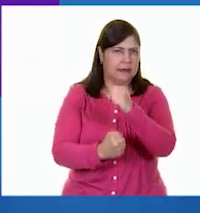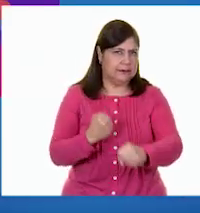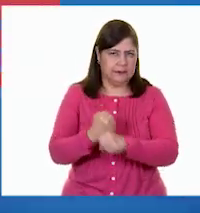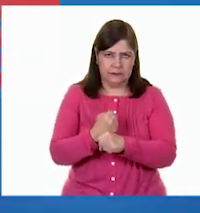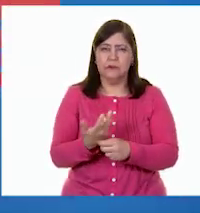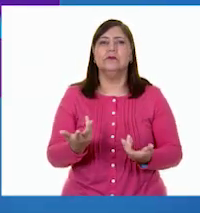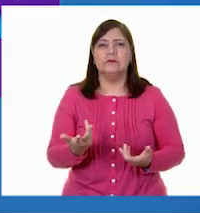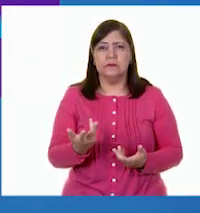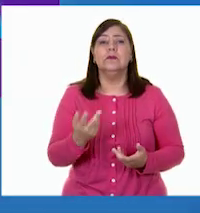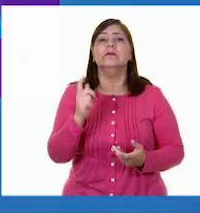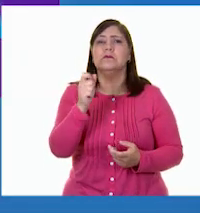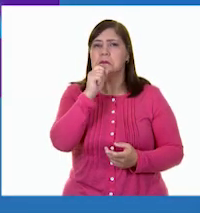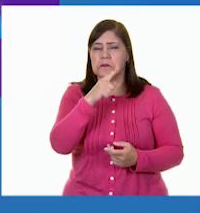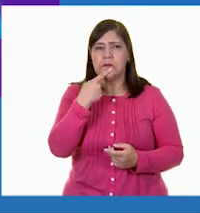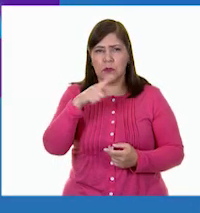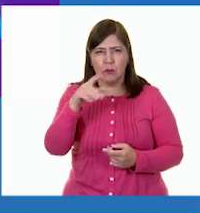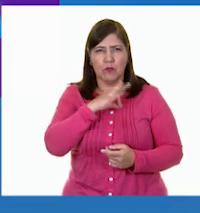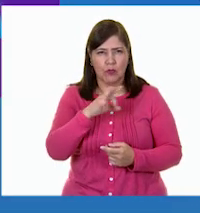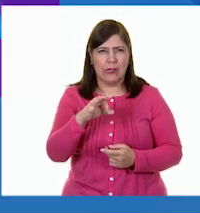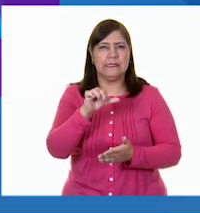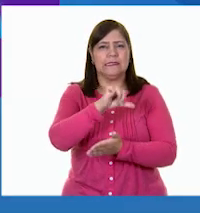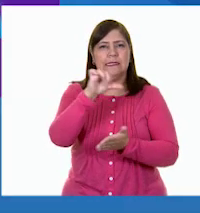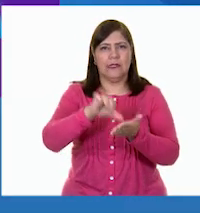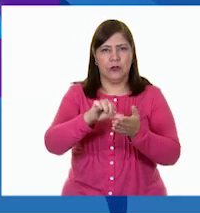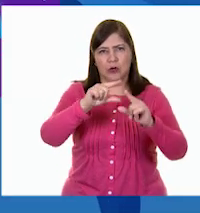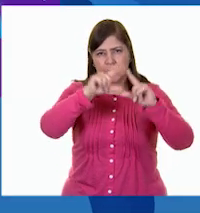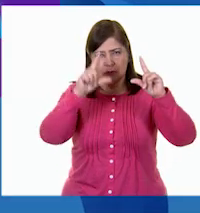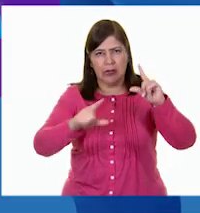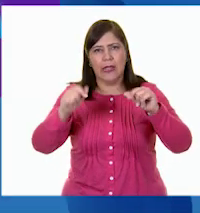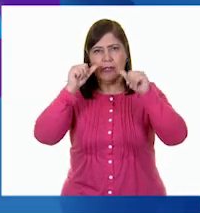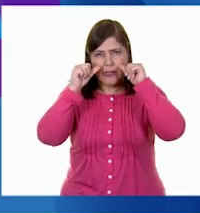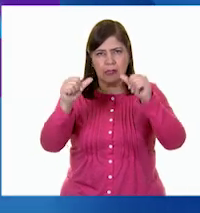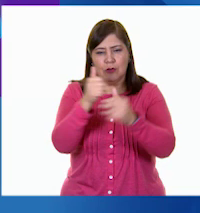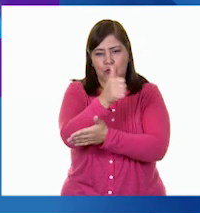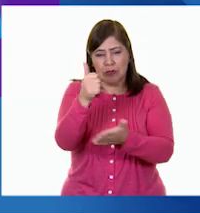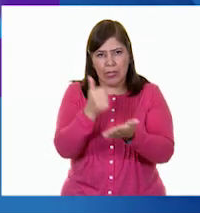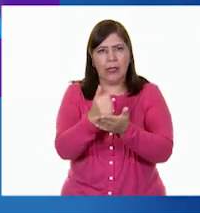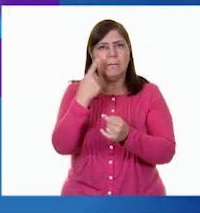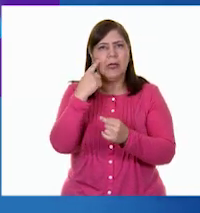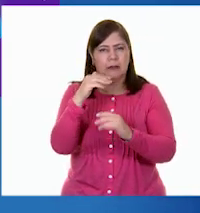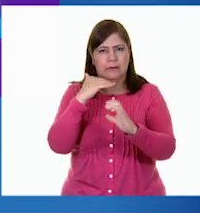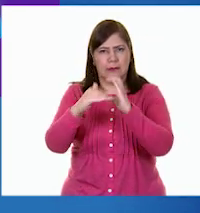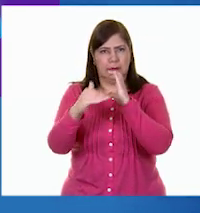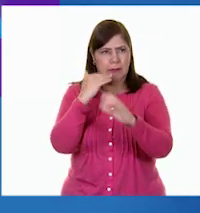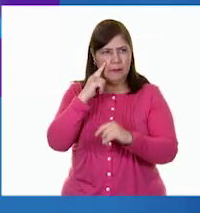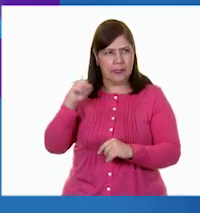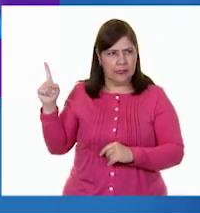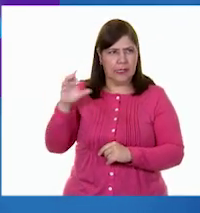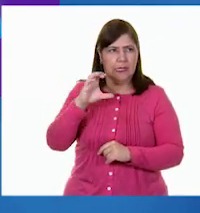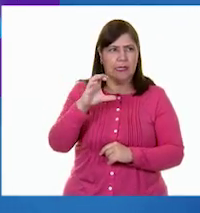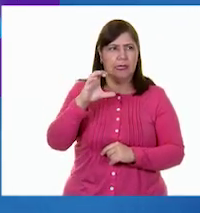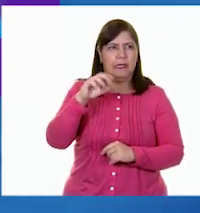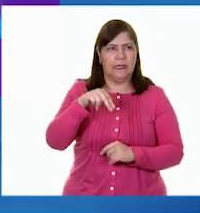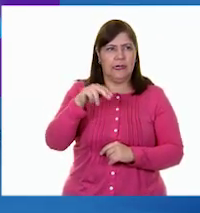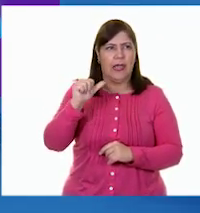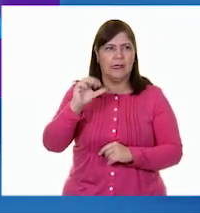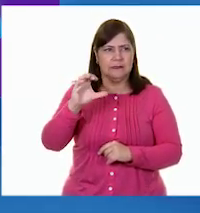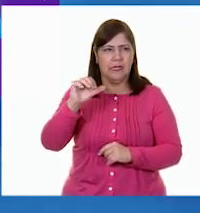También puedes denunciar en el Centro Nacional de Atención Ciudadana a través del correo